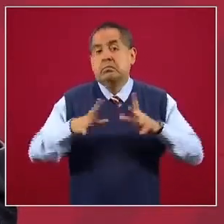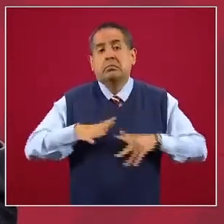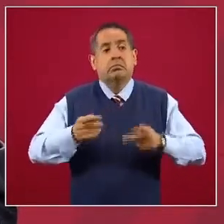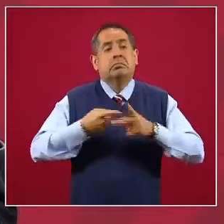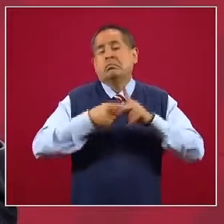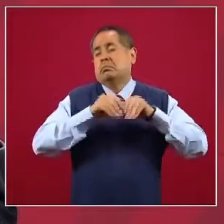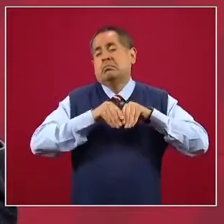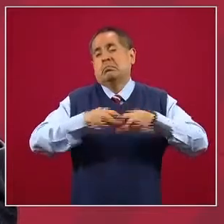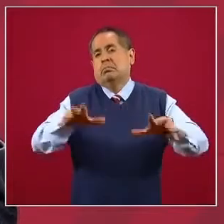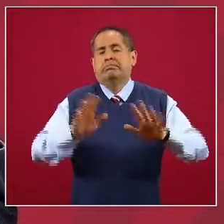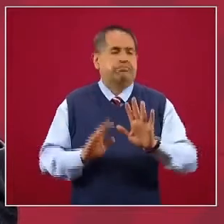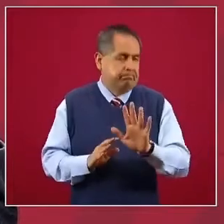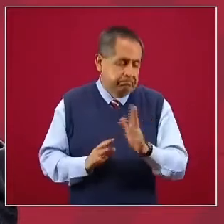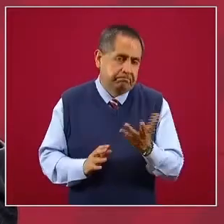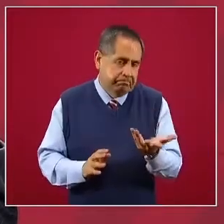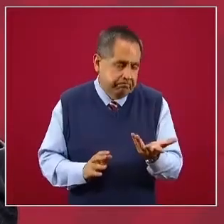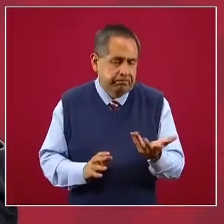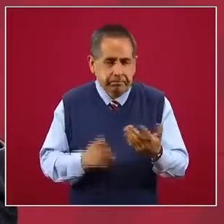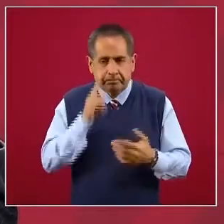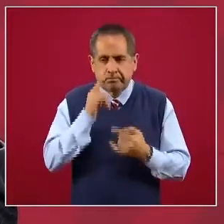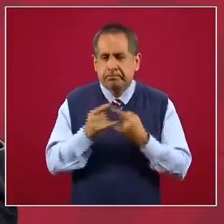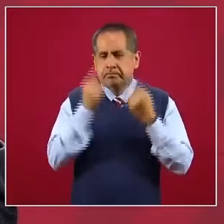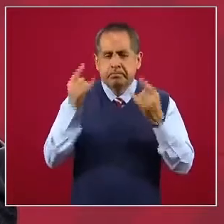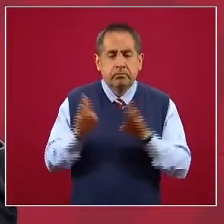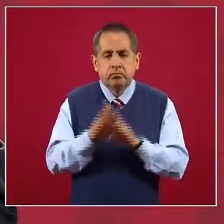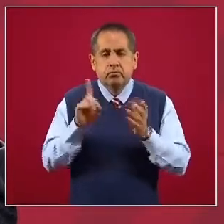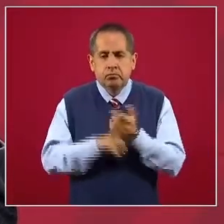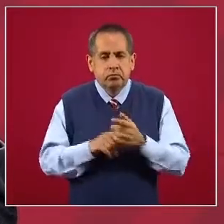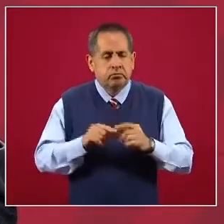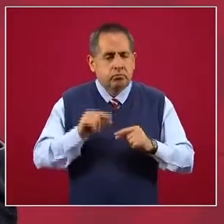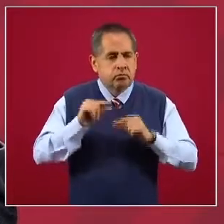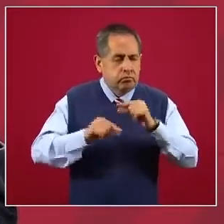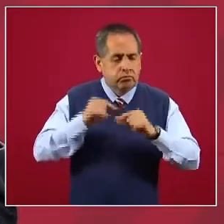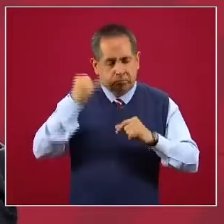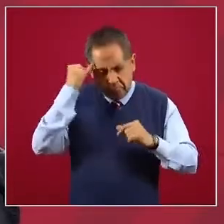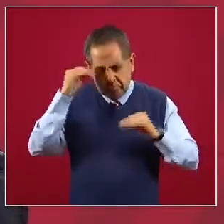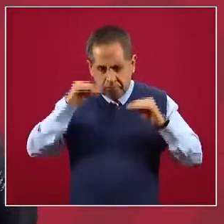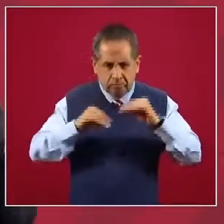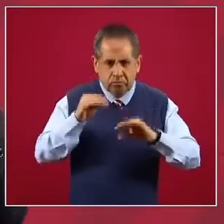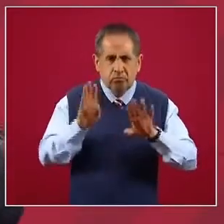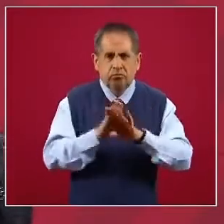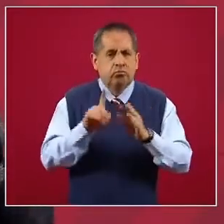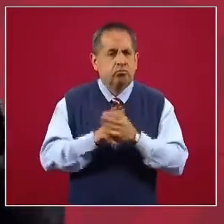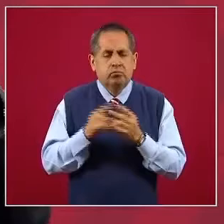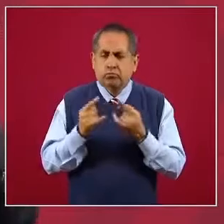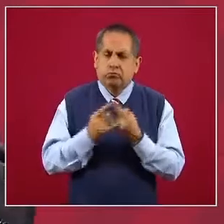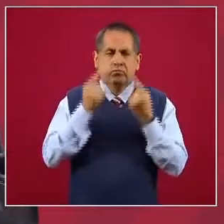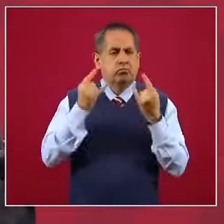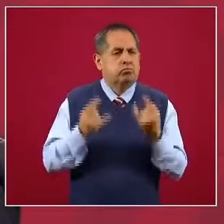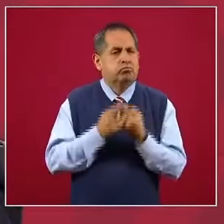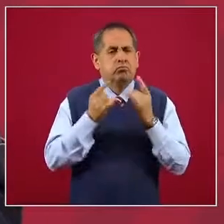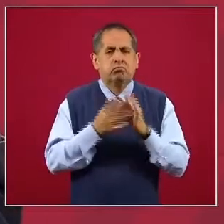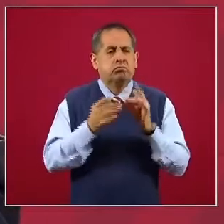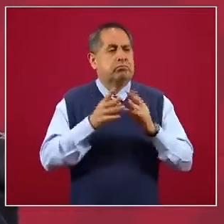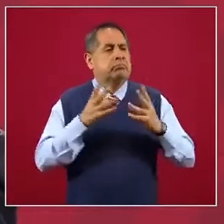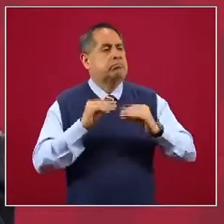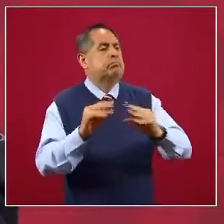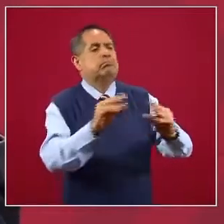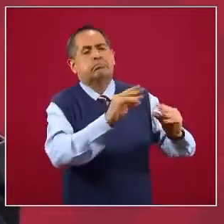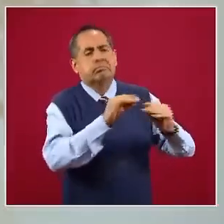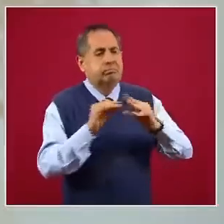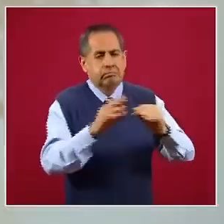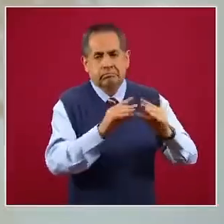interesante porque también esa experiencia refleja cómo se va construyendo una historia, una narrativa